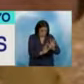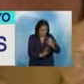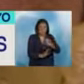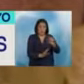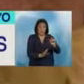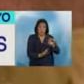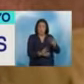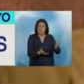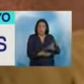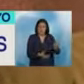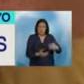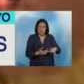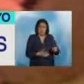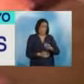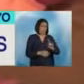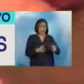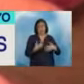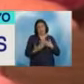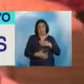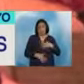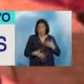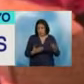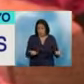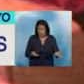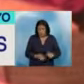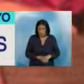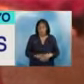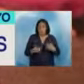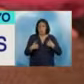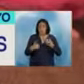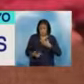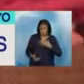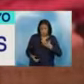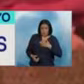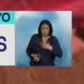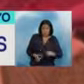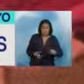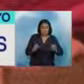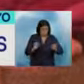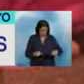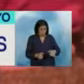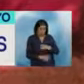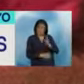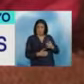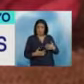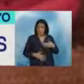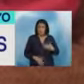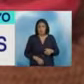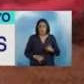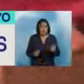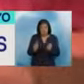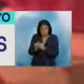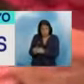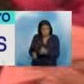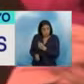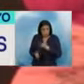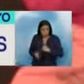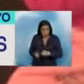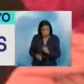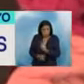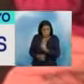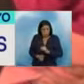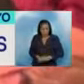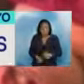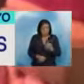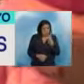dígame, señor, yo nunca me puedo divertir. Mientras tenga mis hijos, nunca me puedo divertir. Hay dos